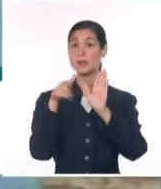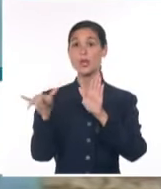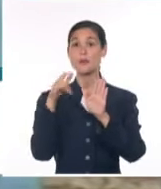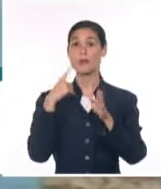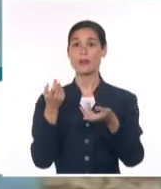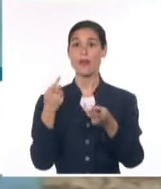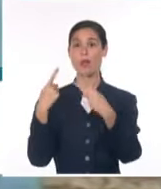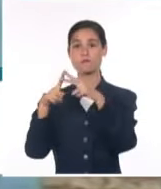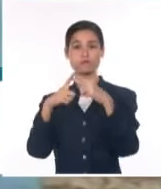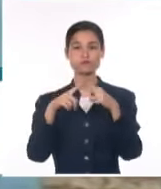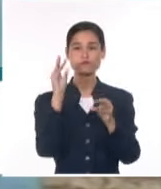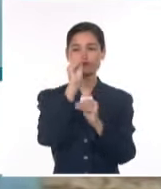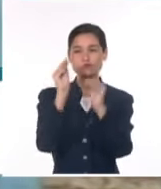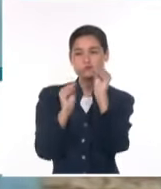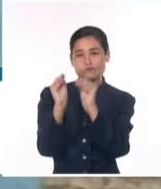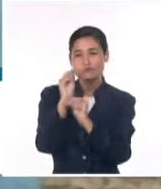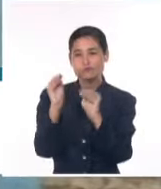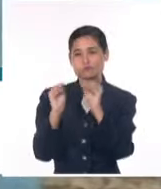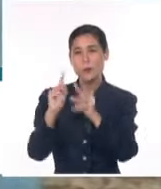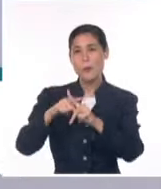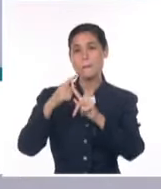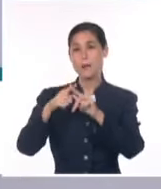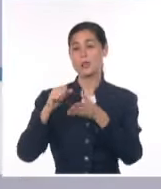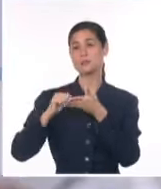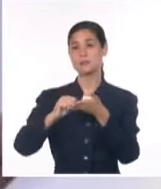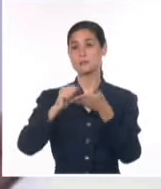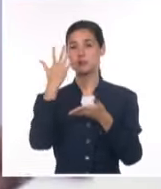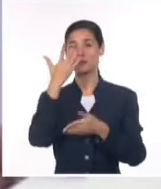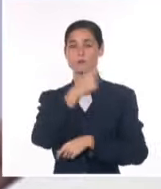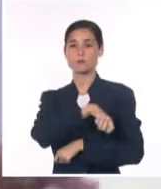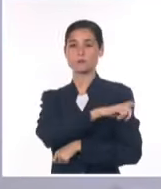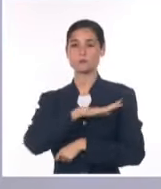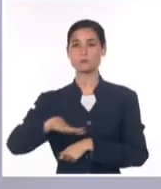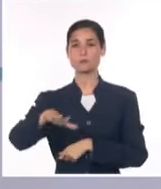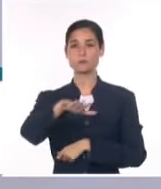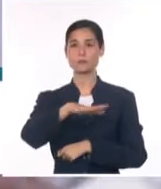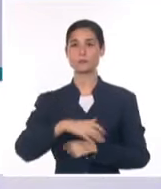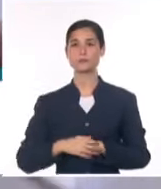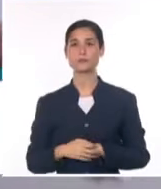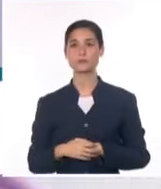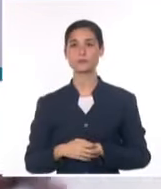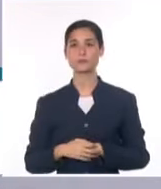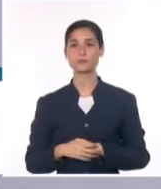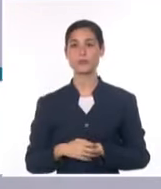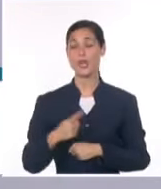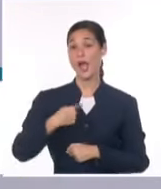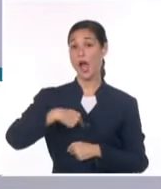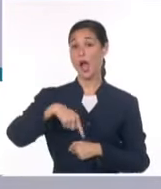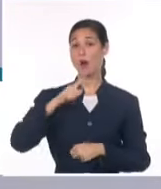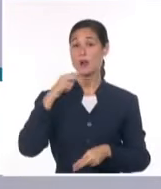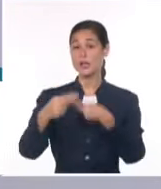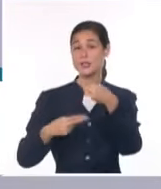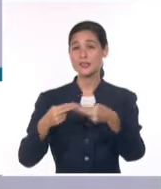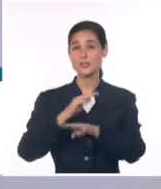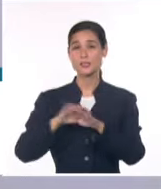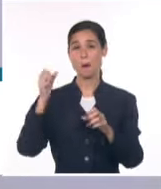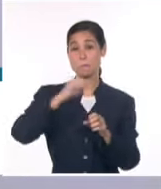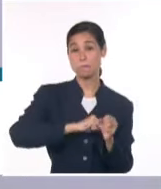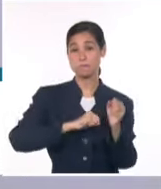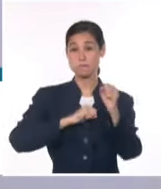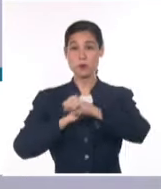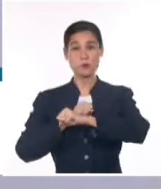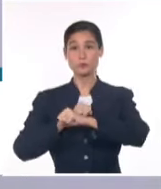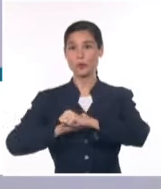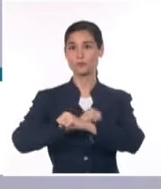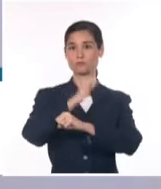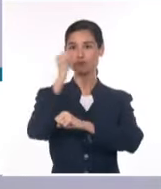torre y a ver si se le puede dar servicio a la comunidad. Ahora estamos haciendo el levantamiento de poste, tensor, todo lo que va a soportar